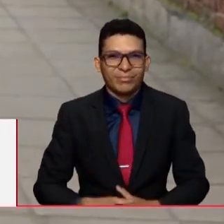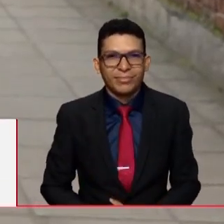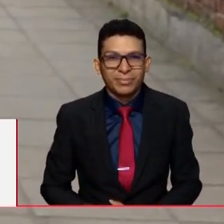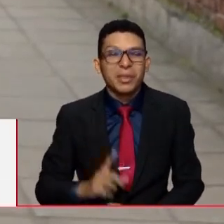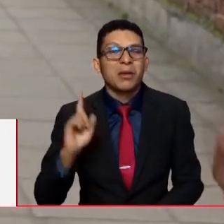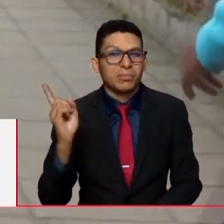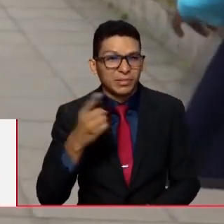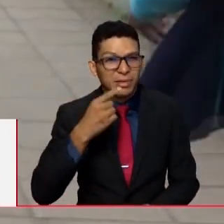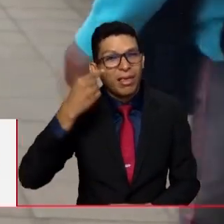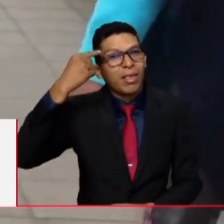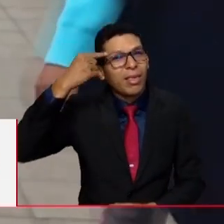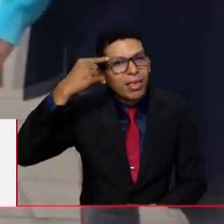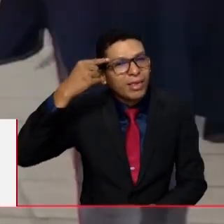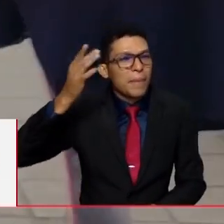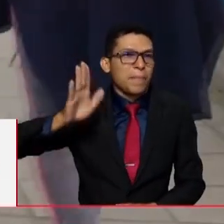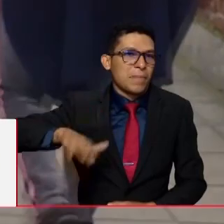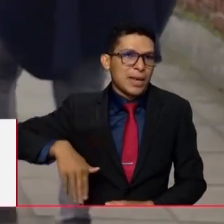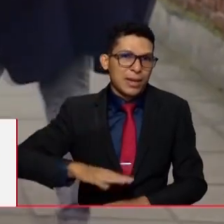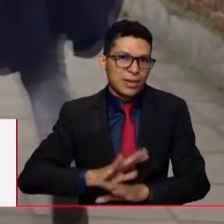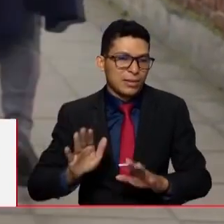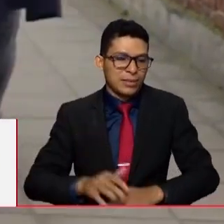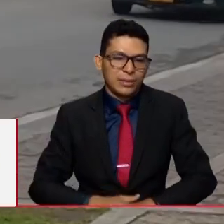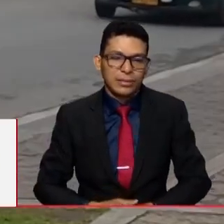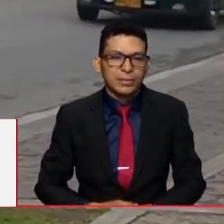malas interpretaciones que hacen.